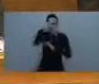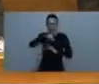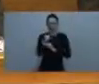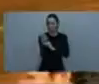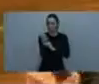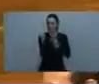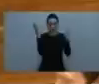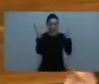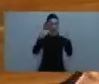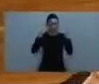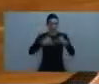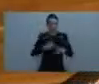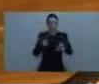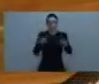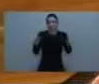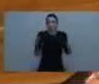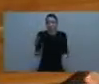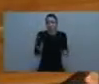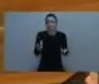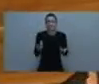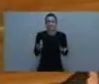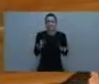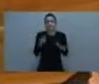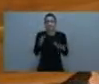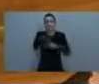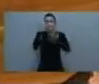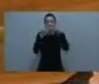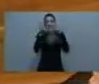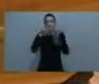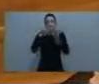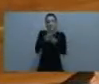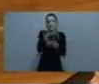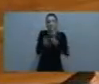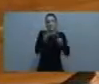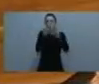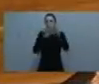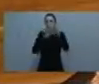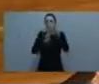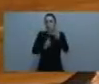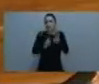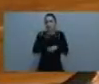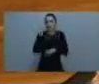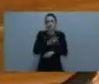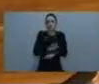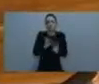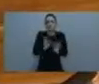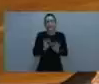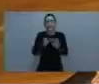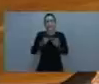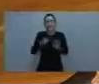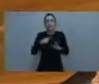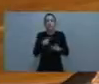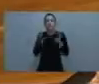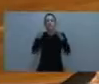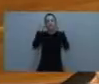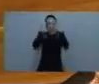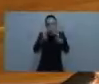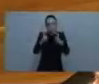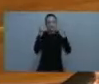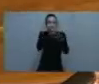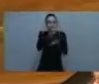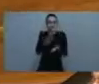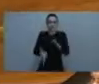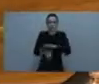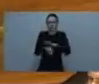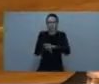que me parece una pregunta retórica, pero yo le diré que voy a seguir insistiendo. ¿Y por qué? Pues